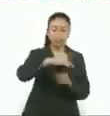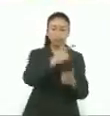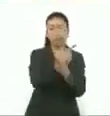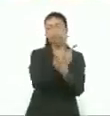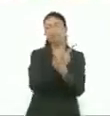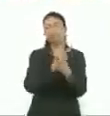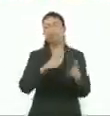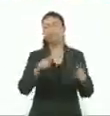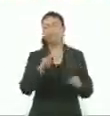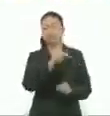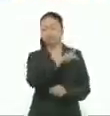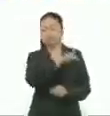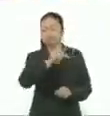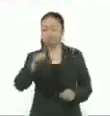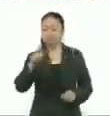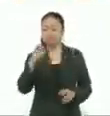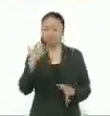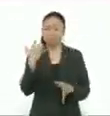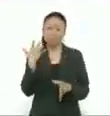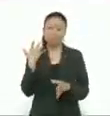todos.